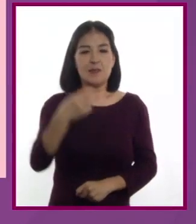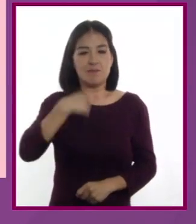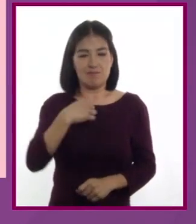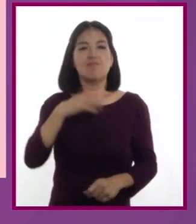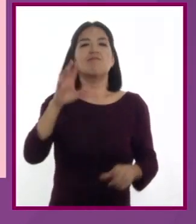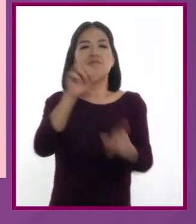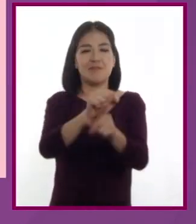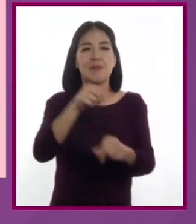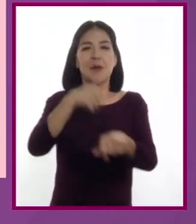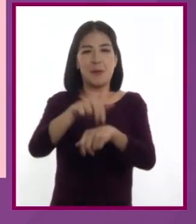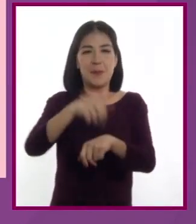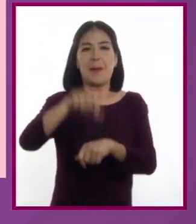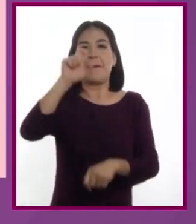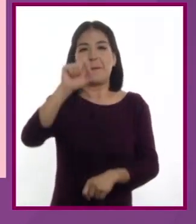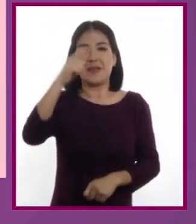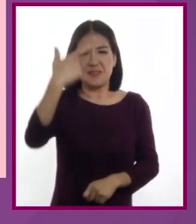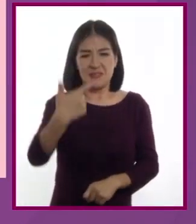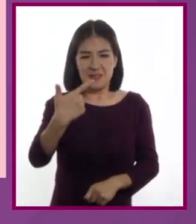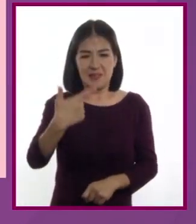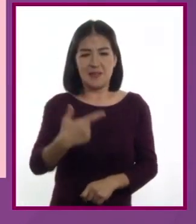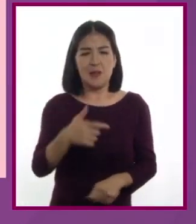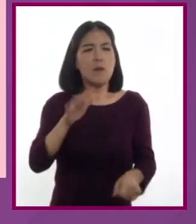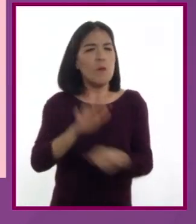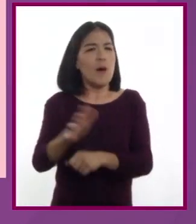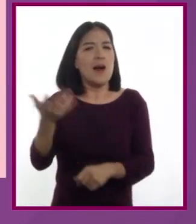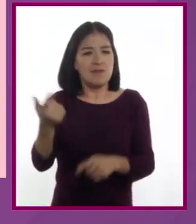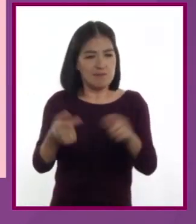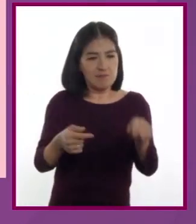27. ¿De qué número se trata?